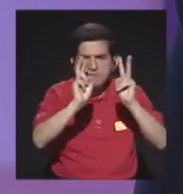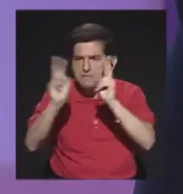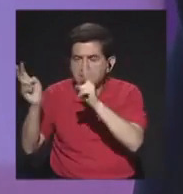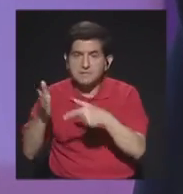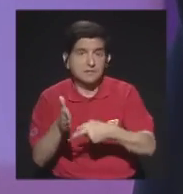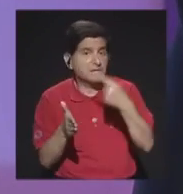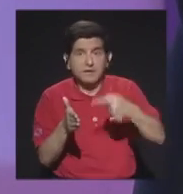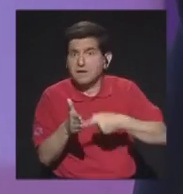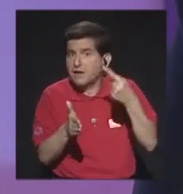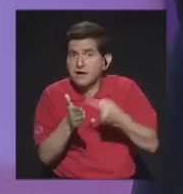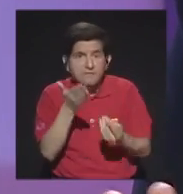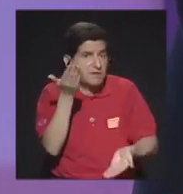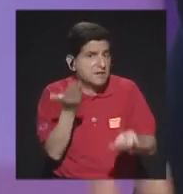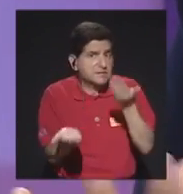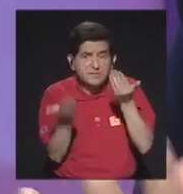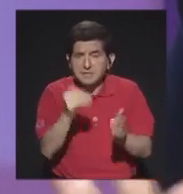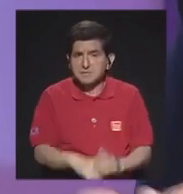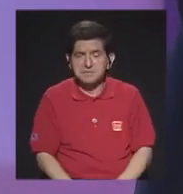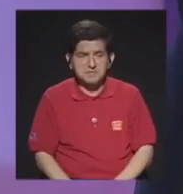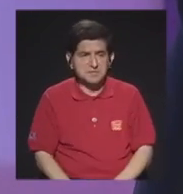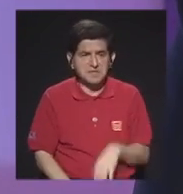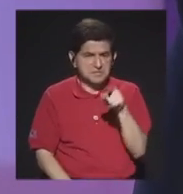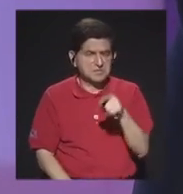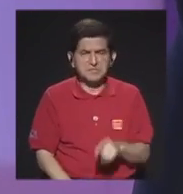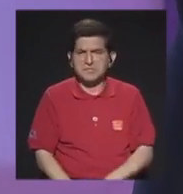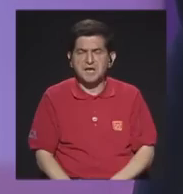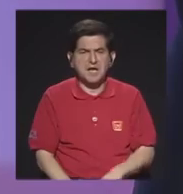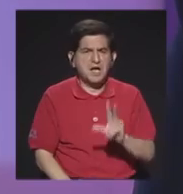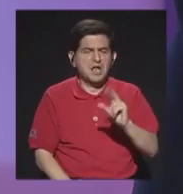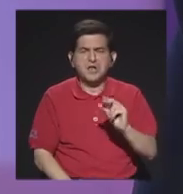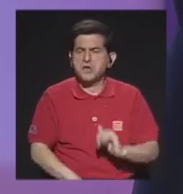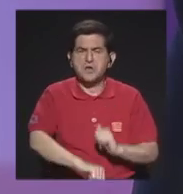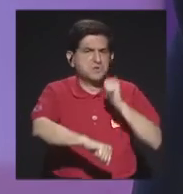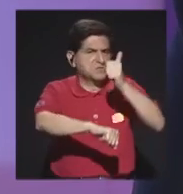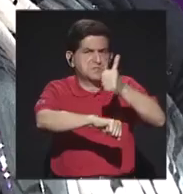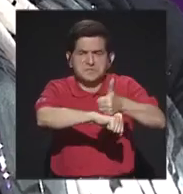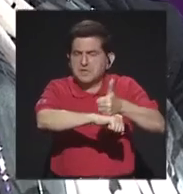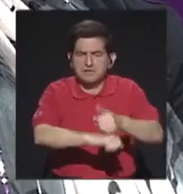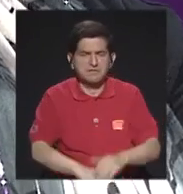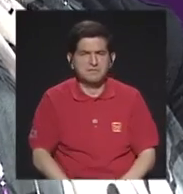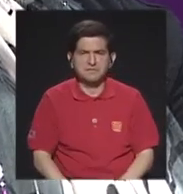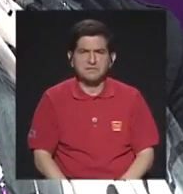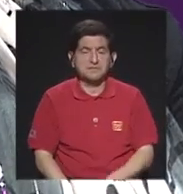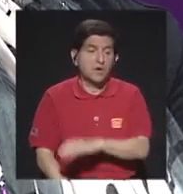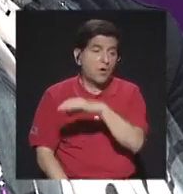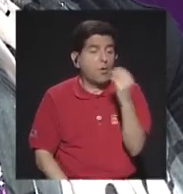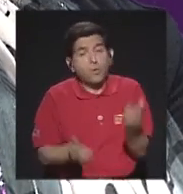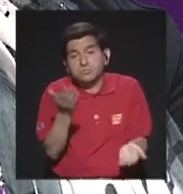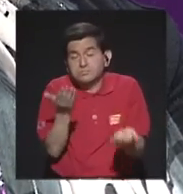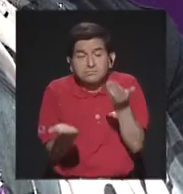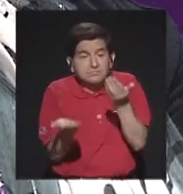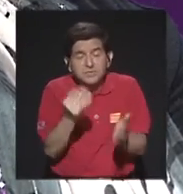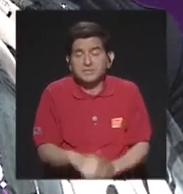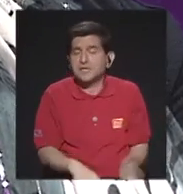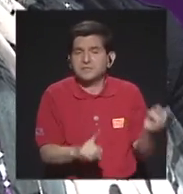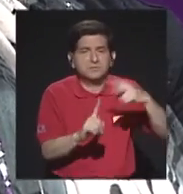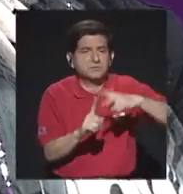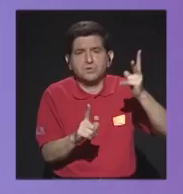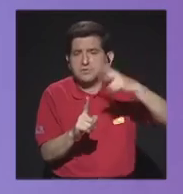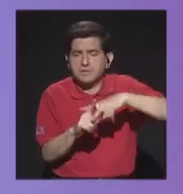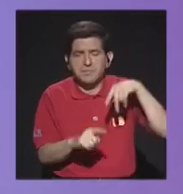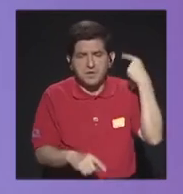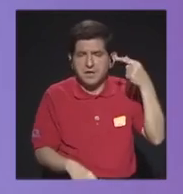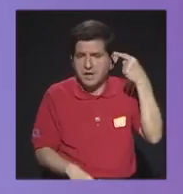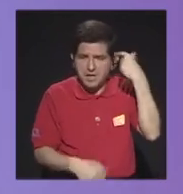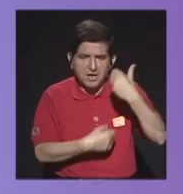muchas veces no son tan plasmados, ¿verdad? Y sobre todo no son ejecutados desde los